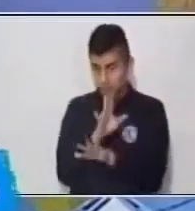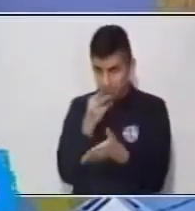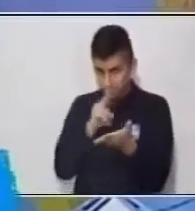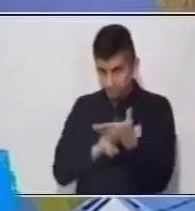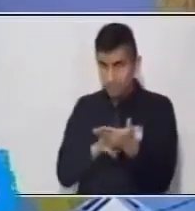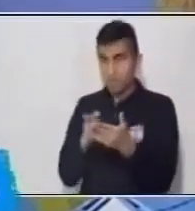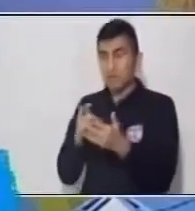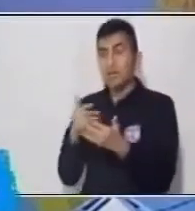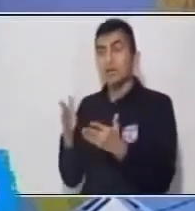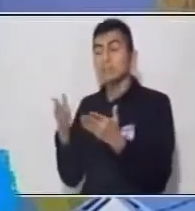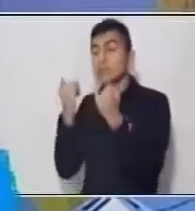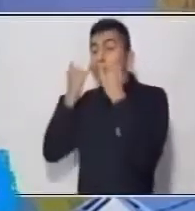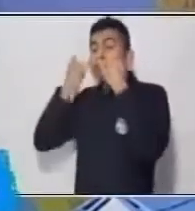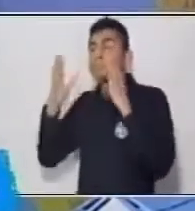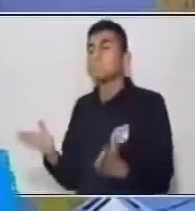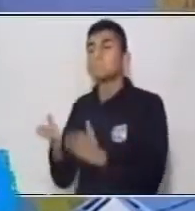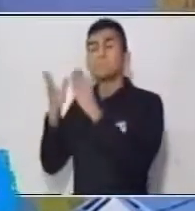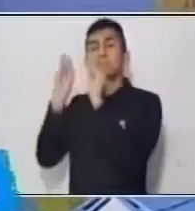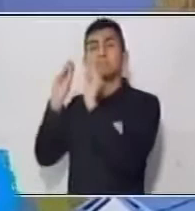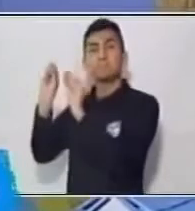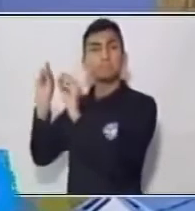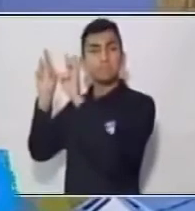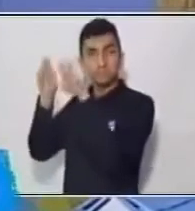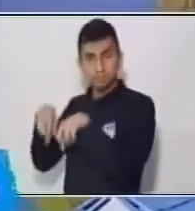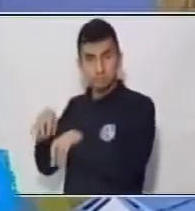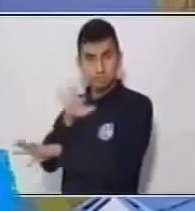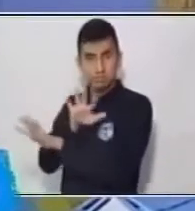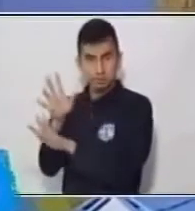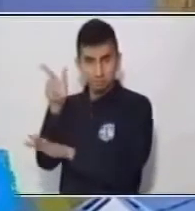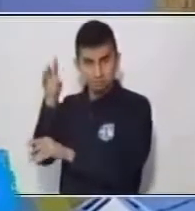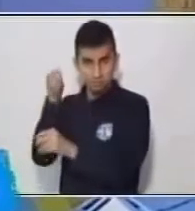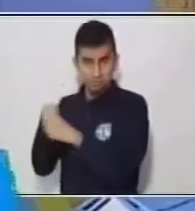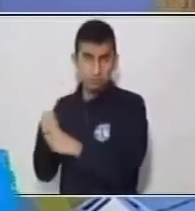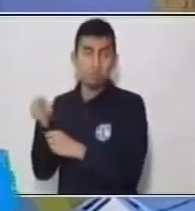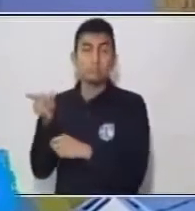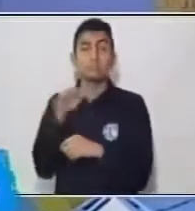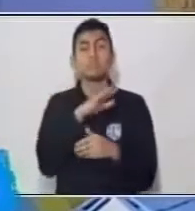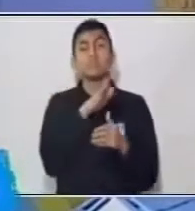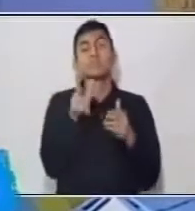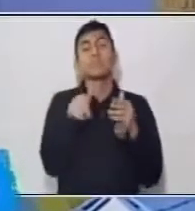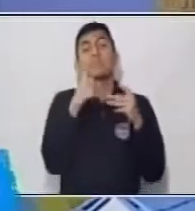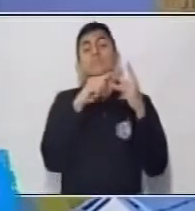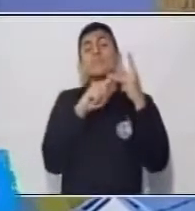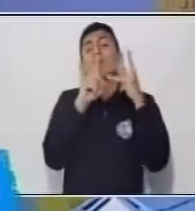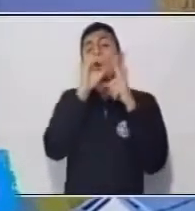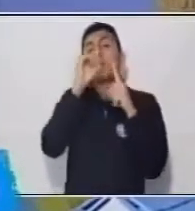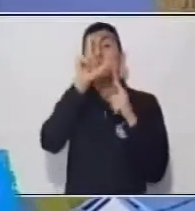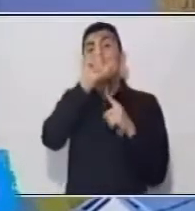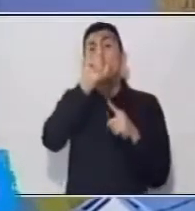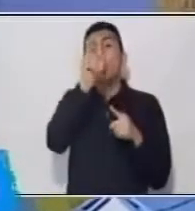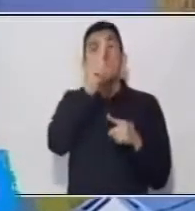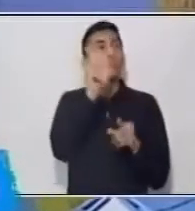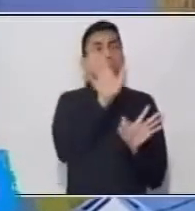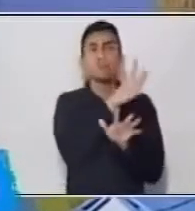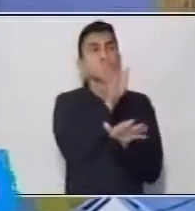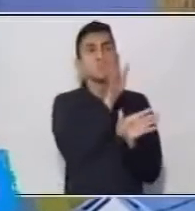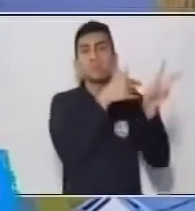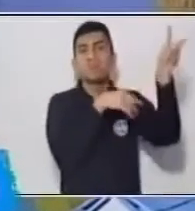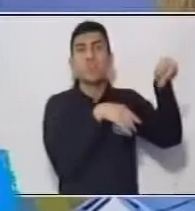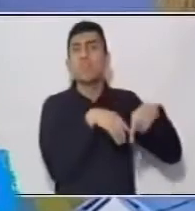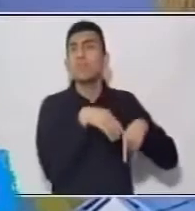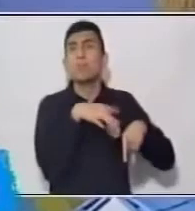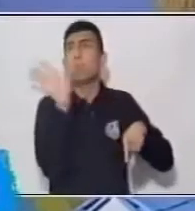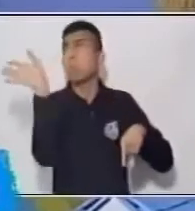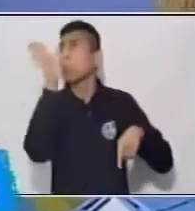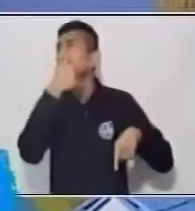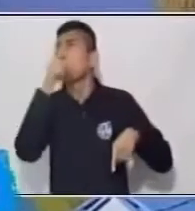tomar y el verbo inspirar. Y también tenemos la otra oración, Luis no vino ni me